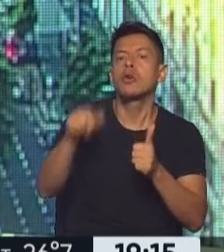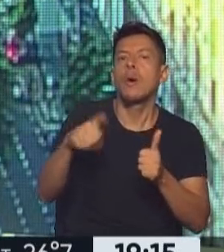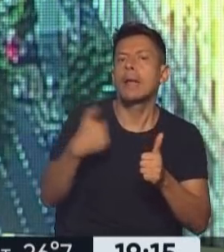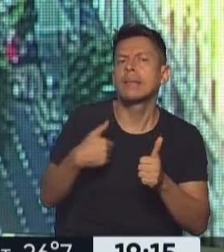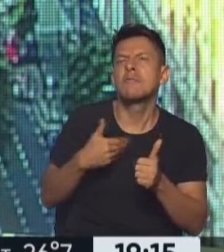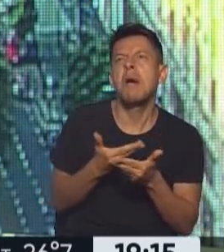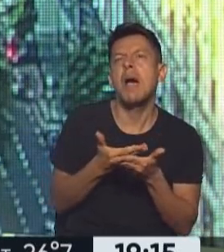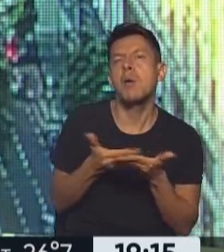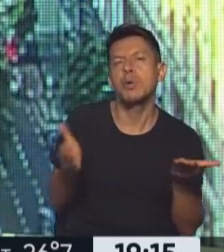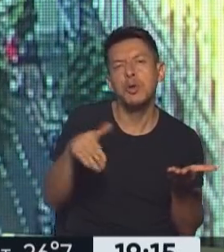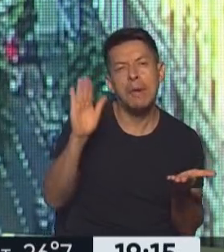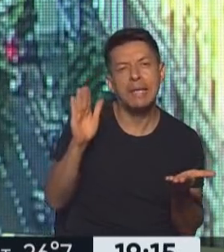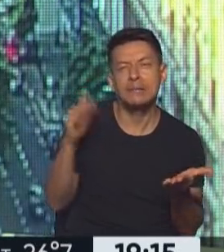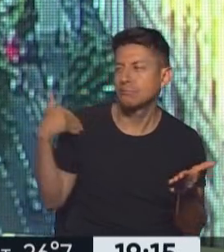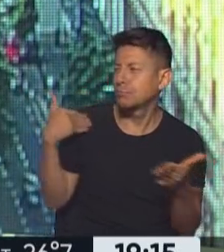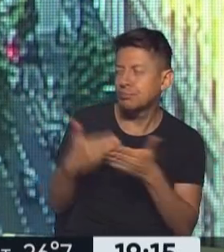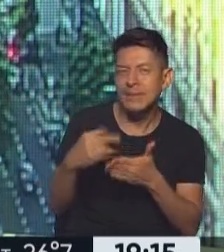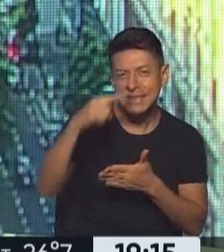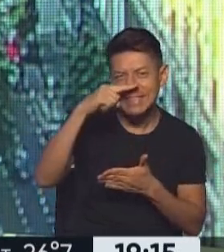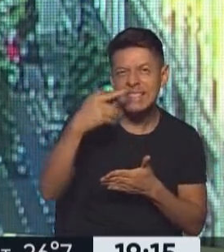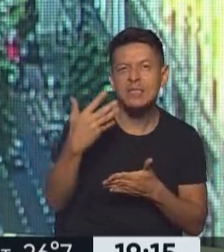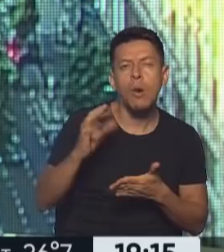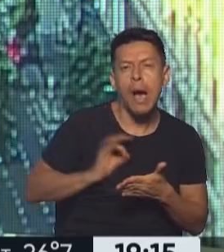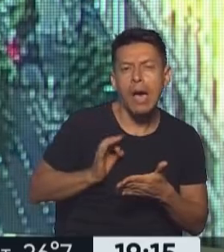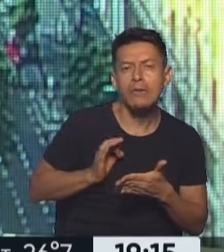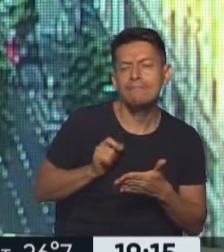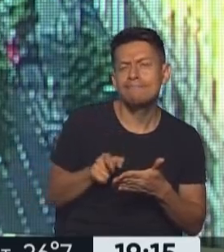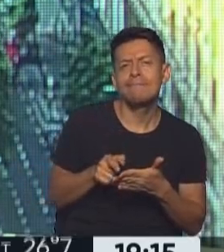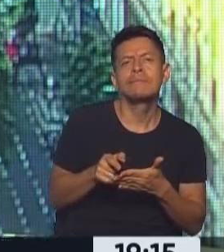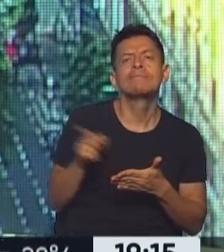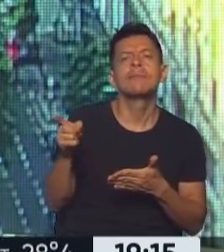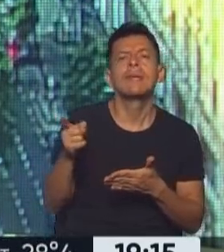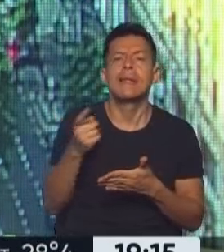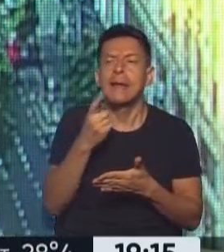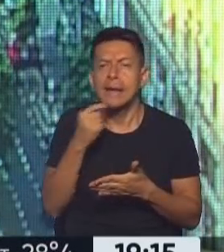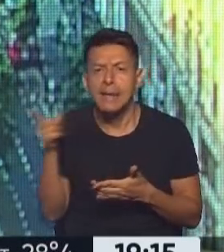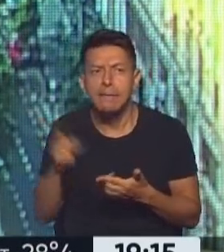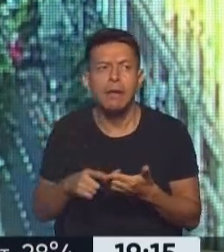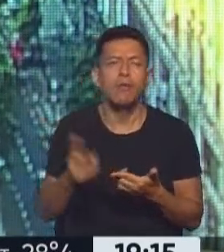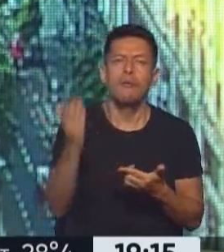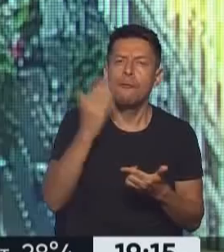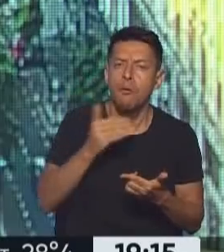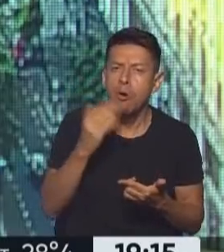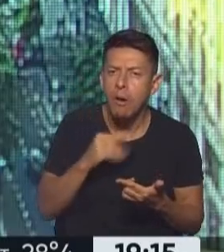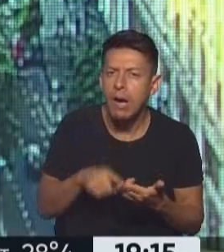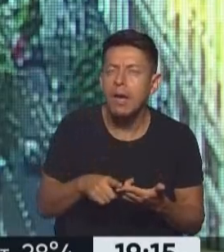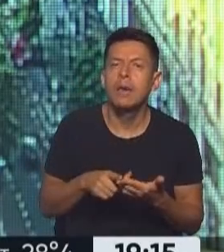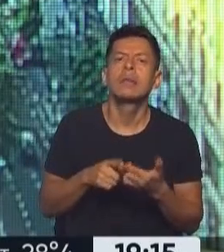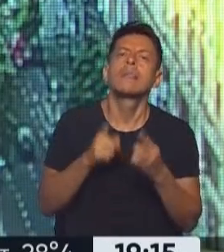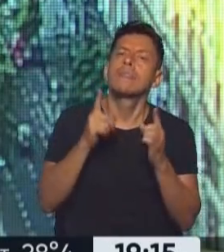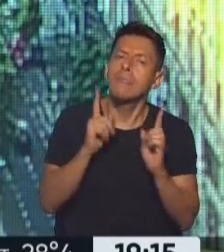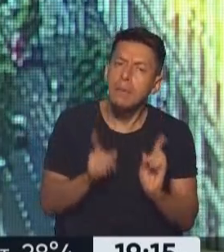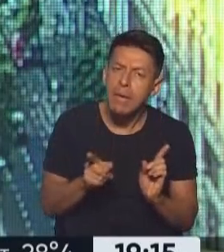aburrido de los últimos 75 años por lo que trajo river por lo que trajo boca y por ahí le puede asomar